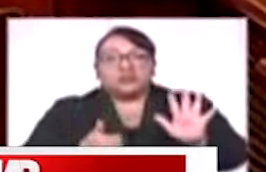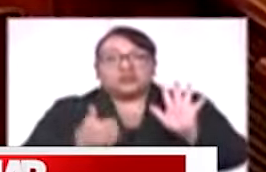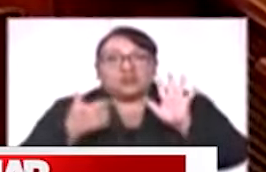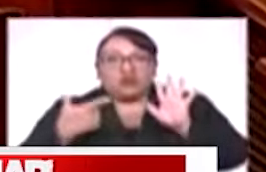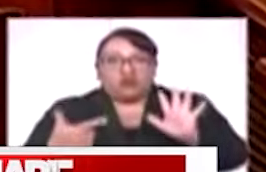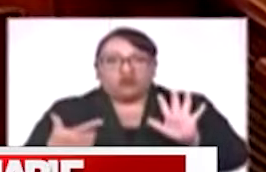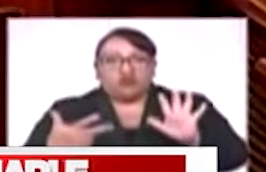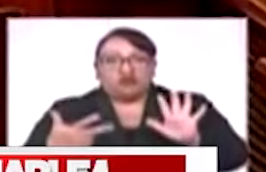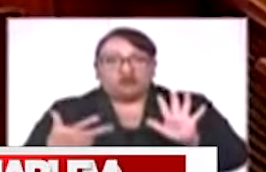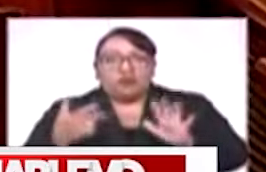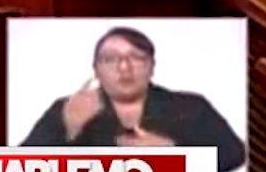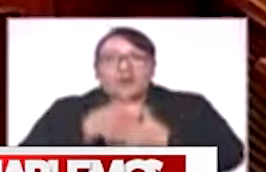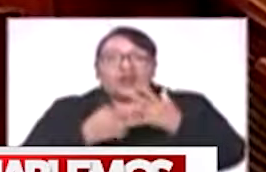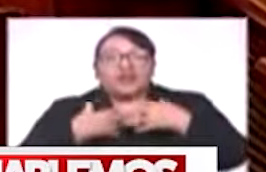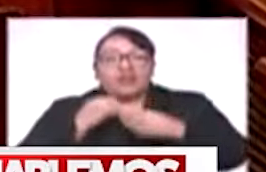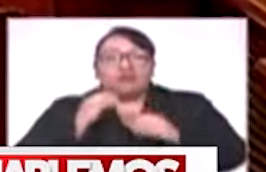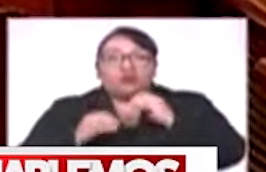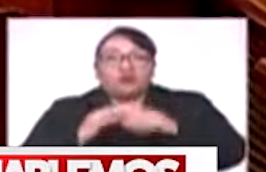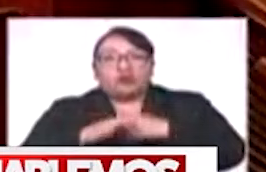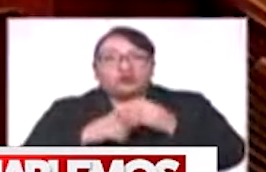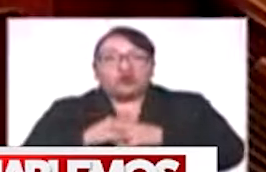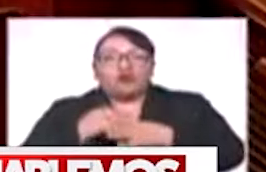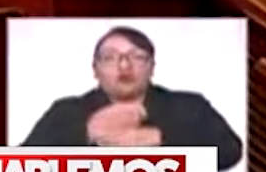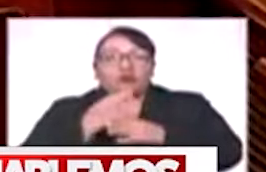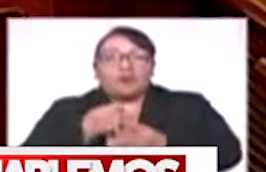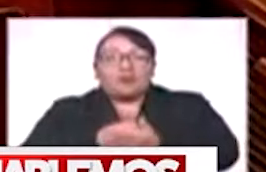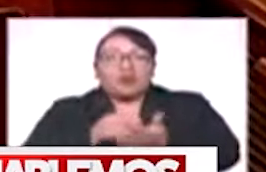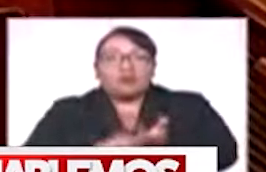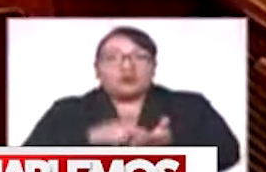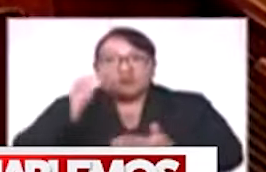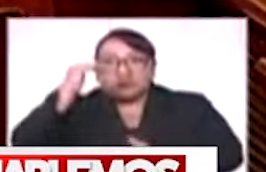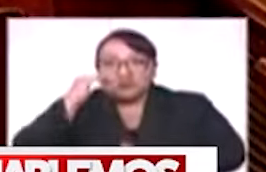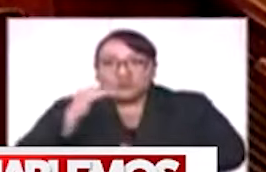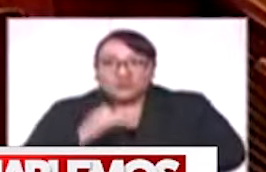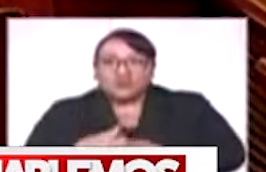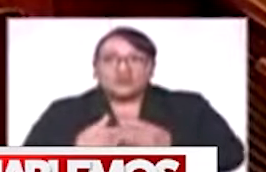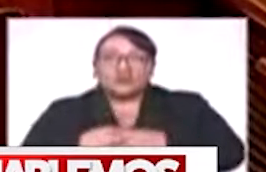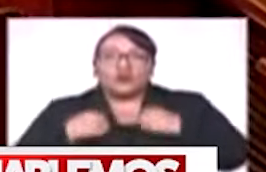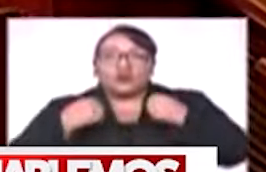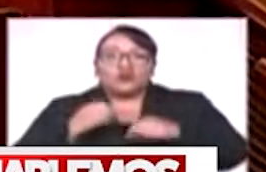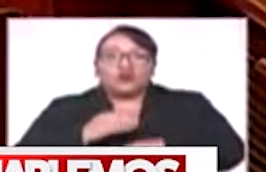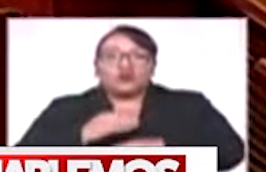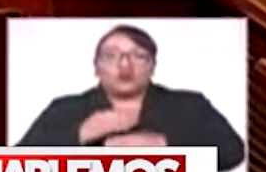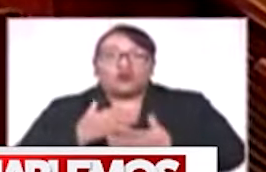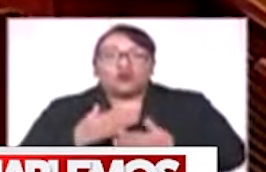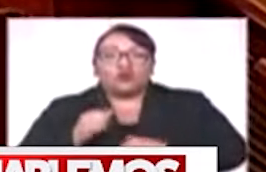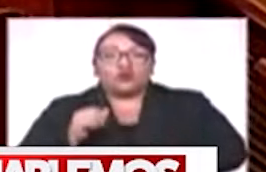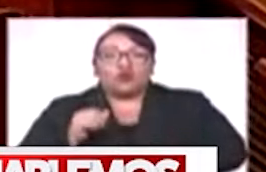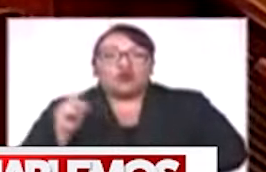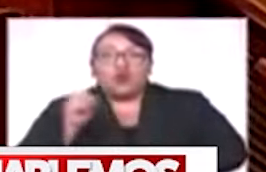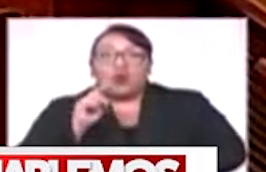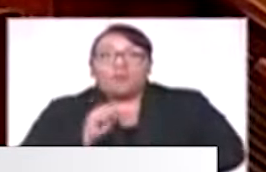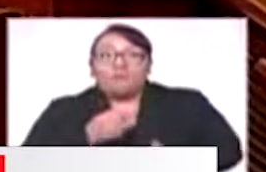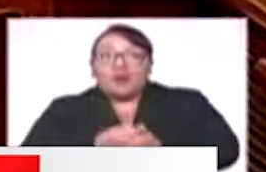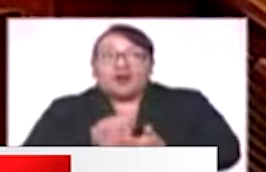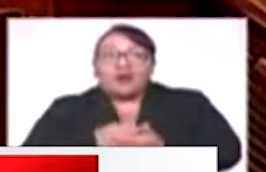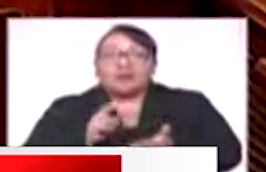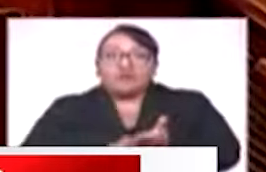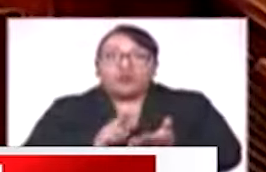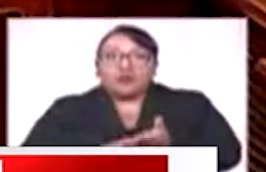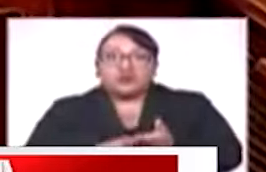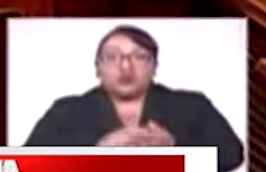6768 para lograr la reforma de los regímenes tributarios simplificados y combatir esquemas de elusión y evasión